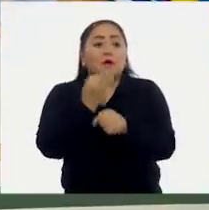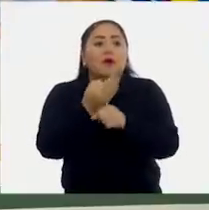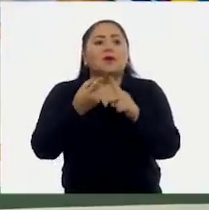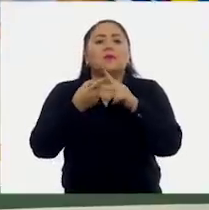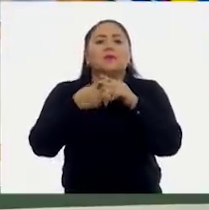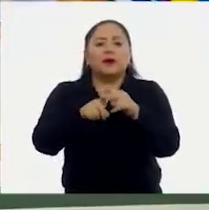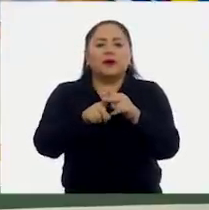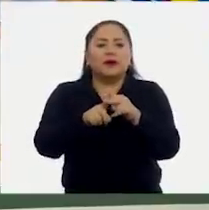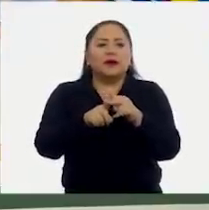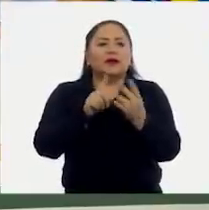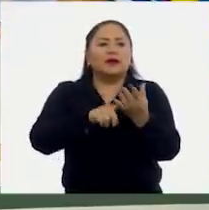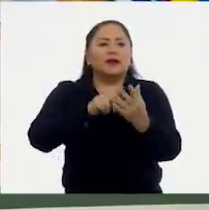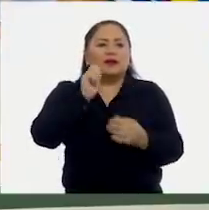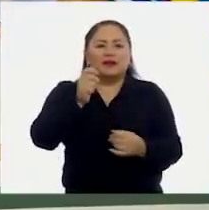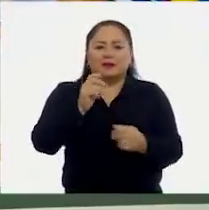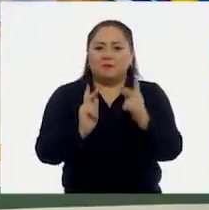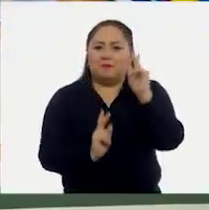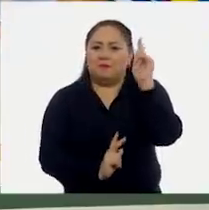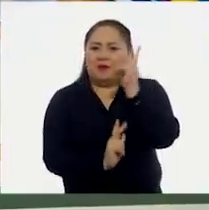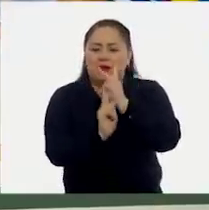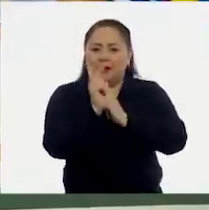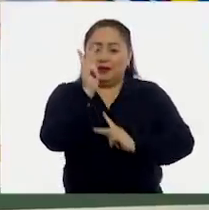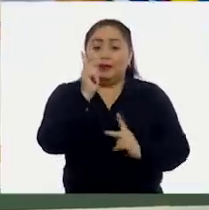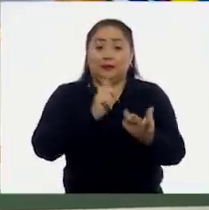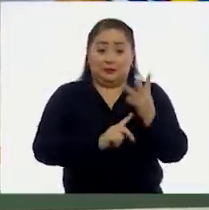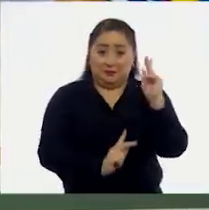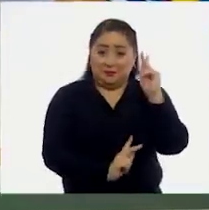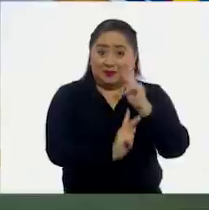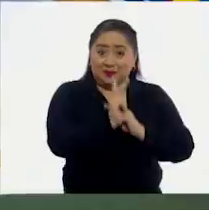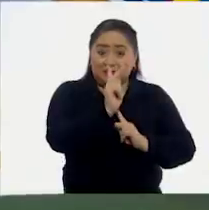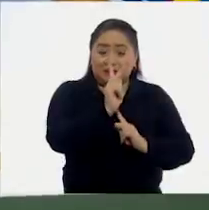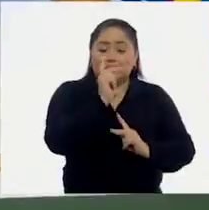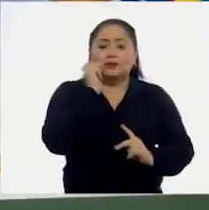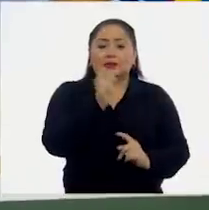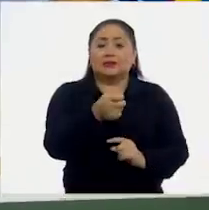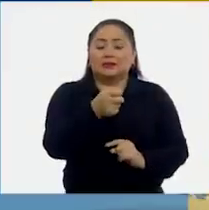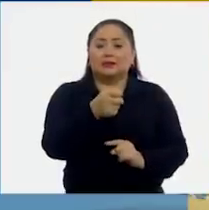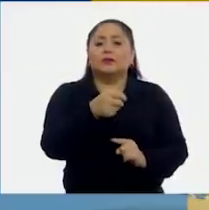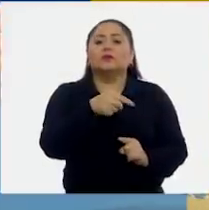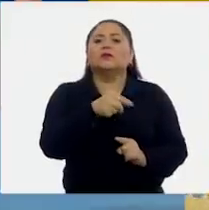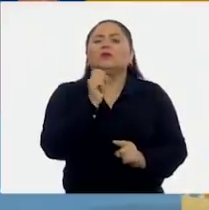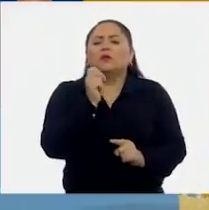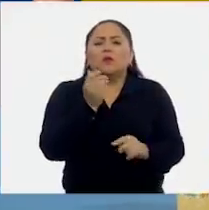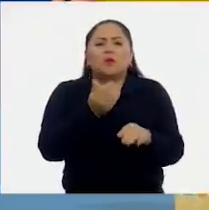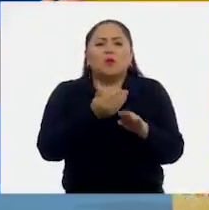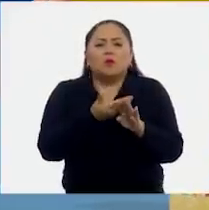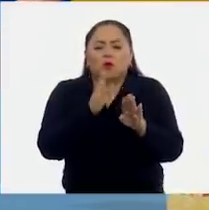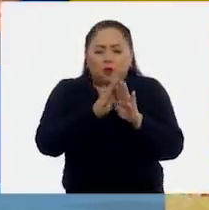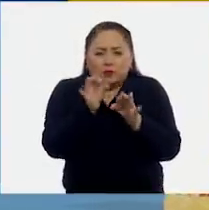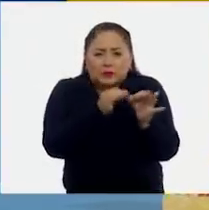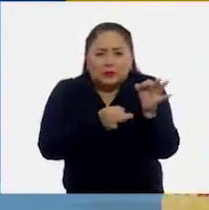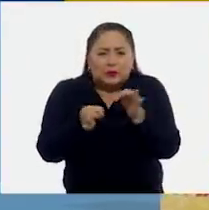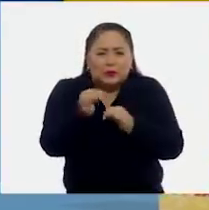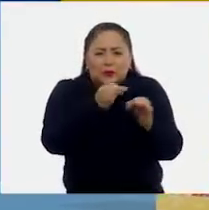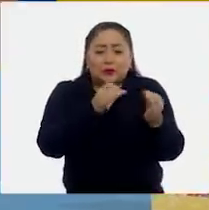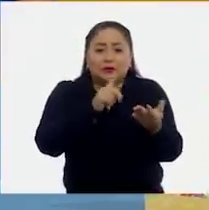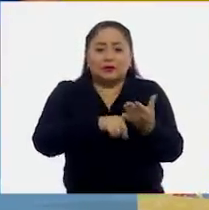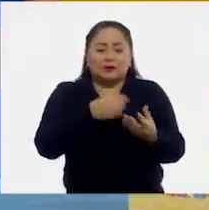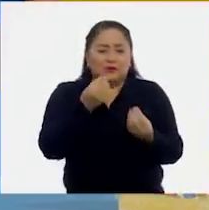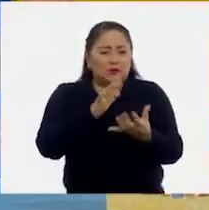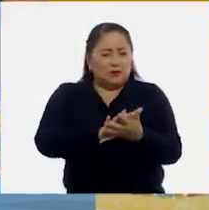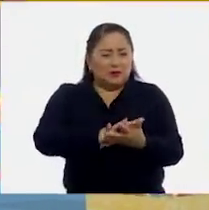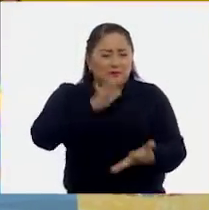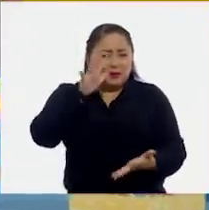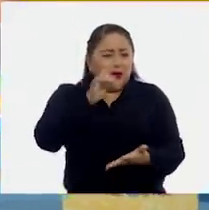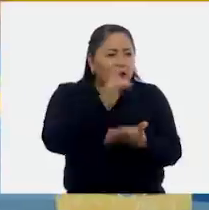empecemos con el reino de las plantas. Las plantas son organismos multicelulares. A la gran mayoría